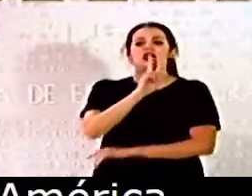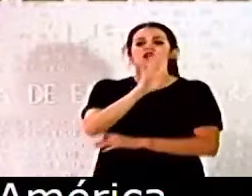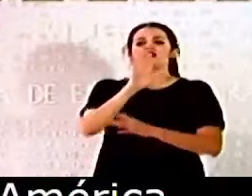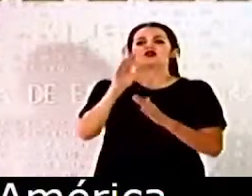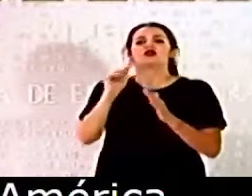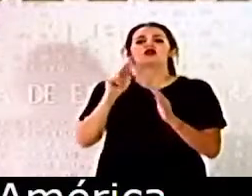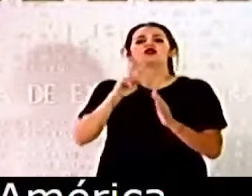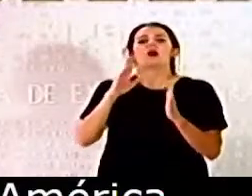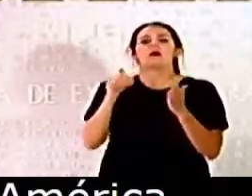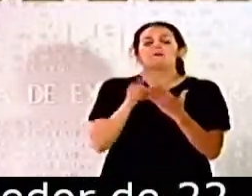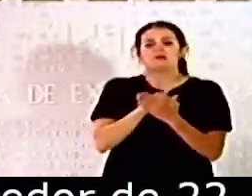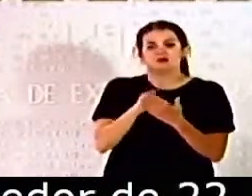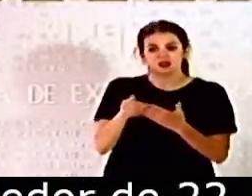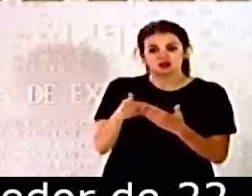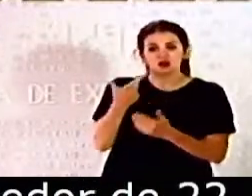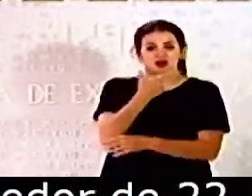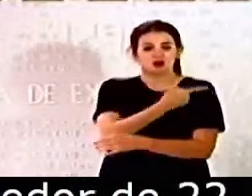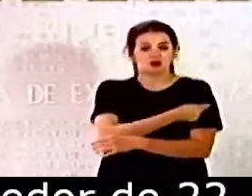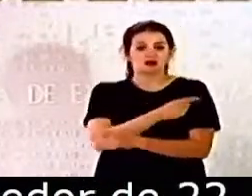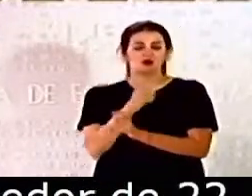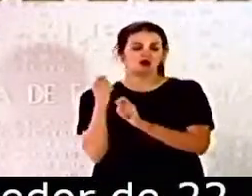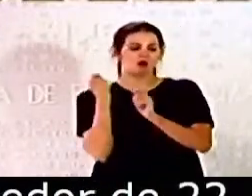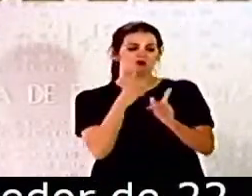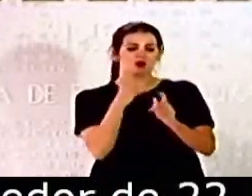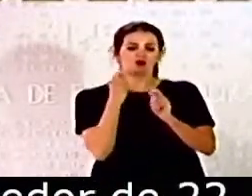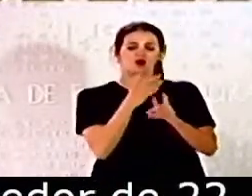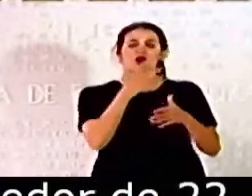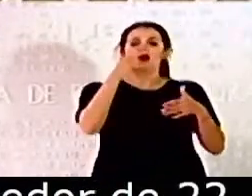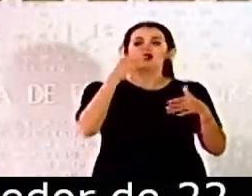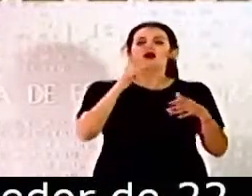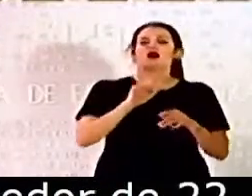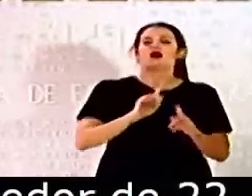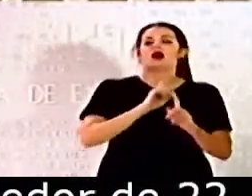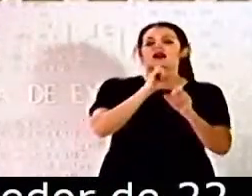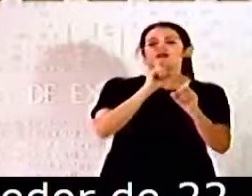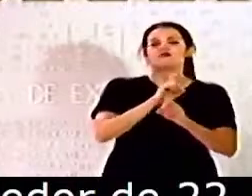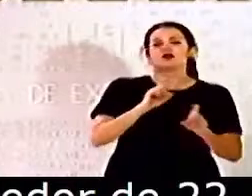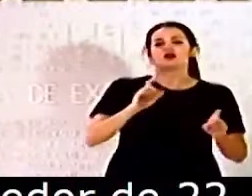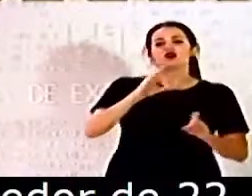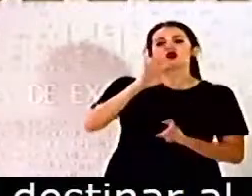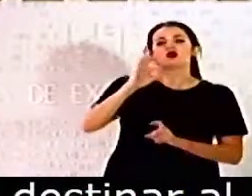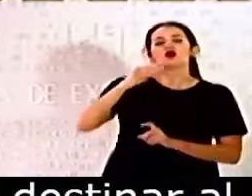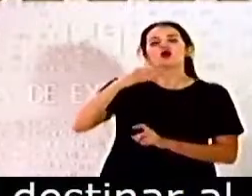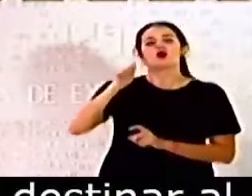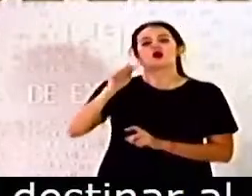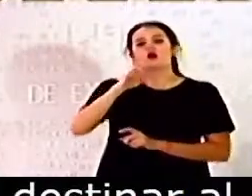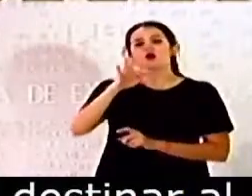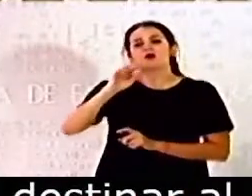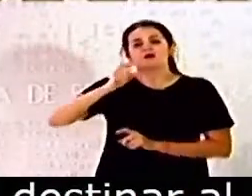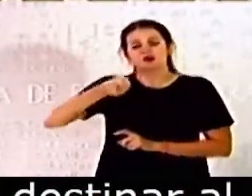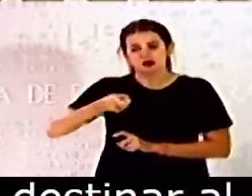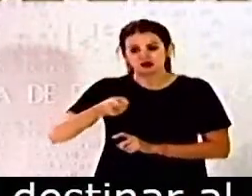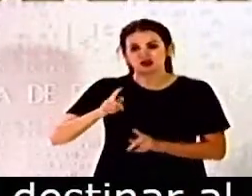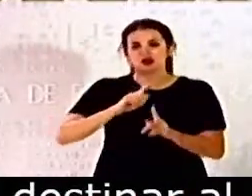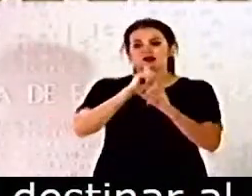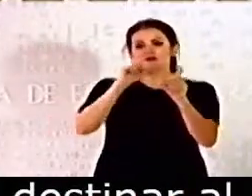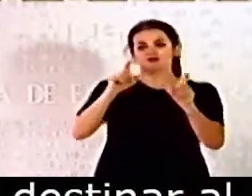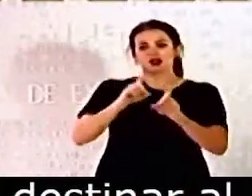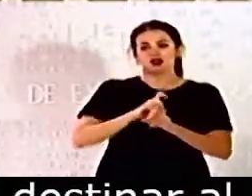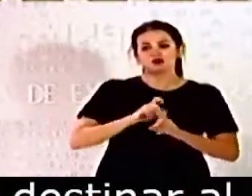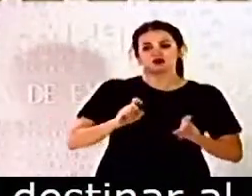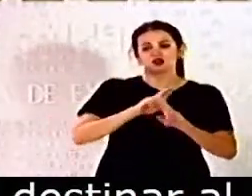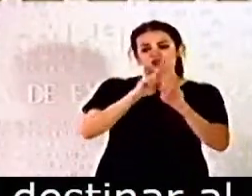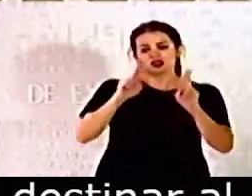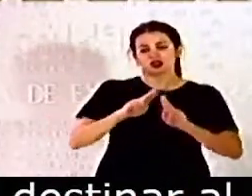que se van a destinar al fondo COVAX, que es el fondo que tiene la Organización Mundial de la Salud,